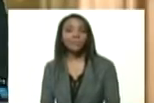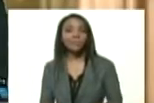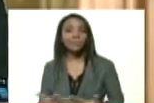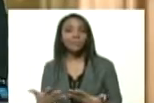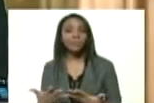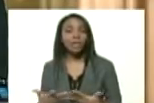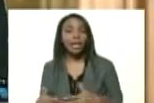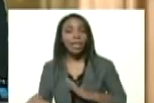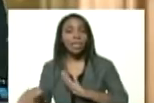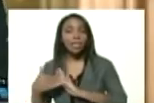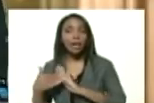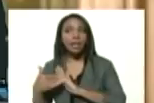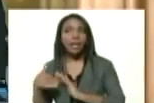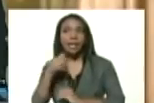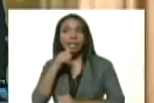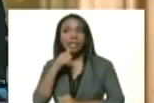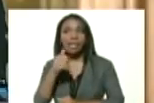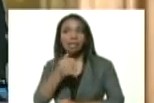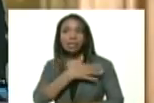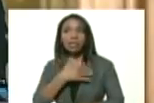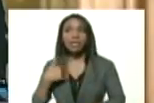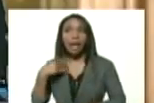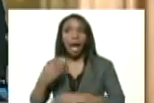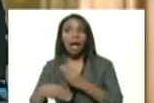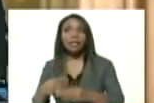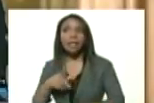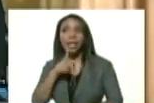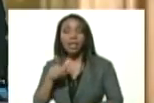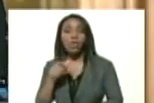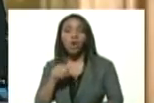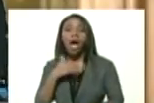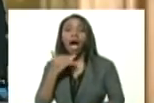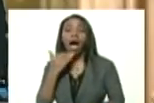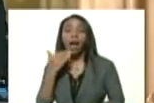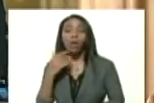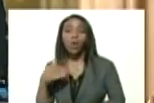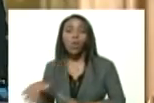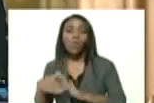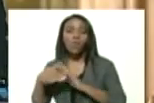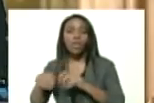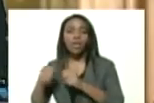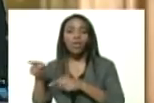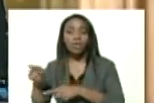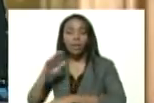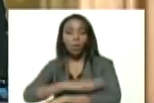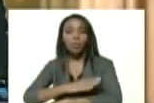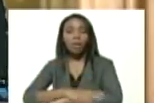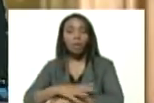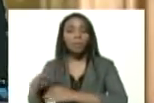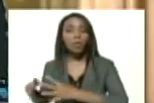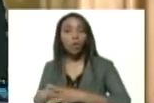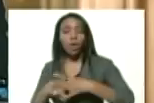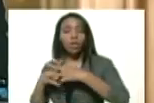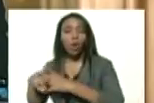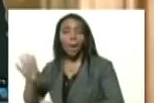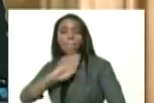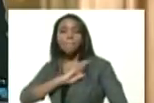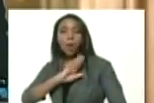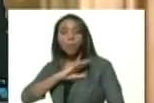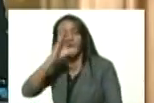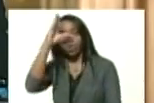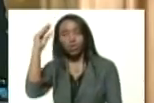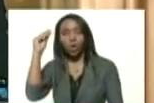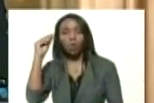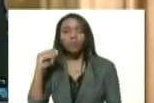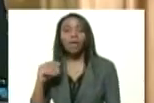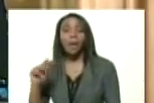daña a quien quiere hacer daño si alguien sale dañado de esta acción de los eeuu es el propio donald trump